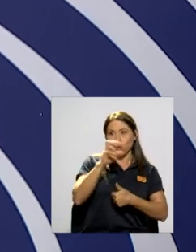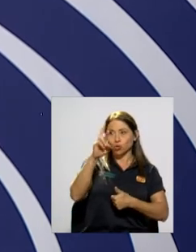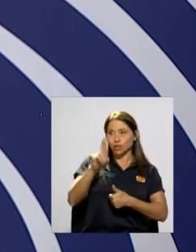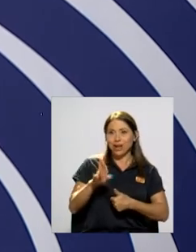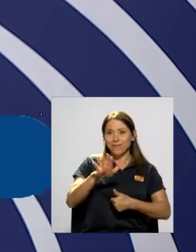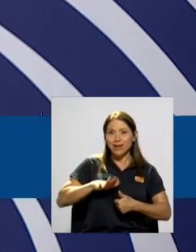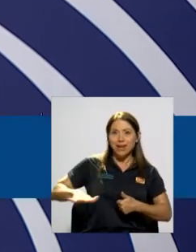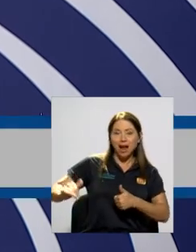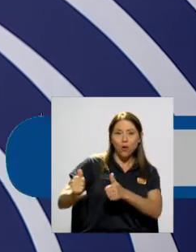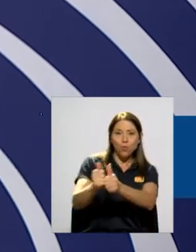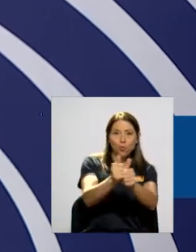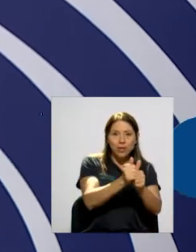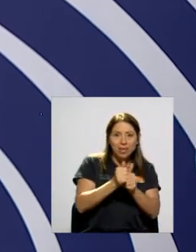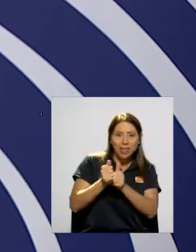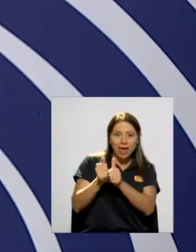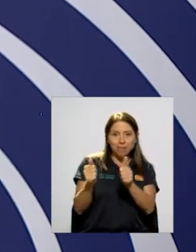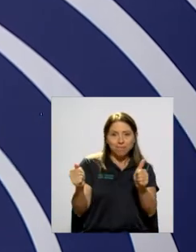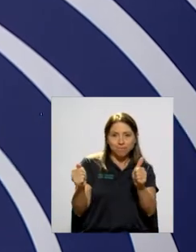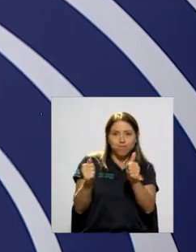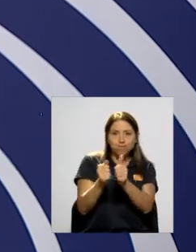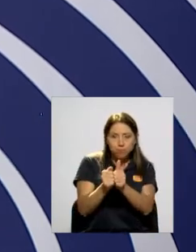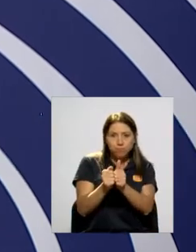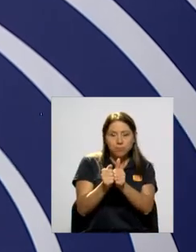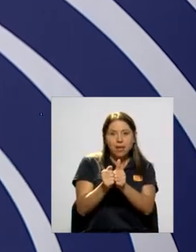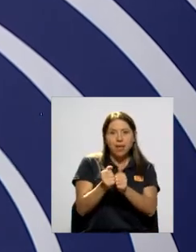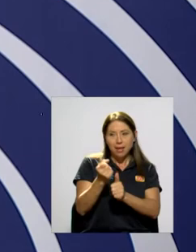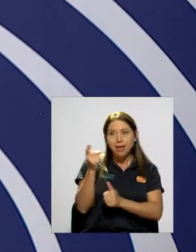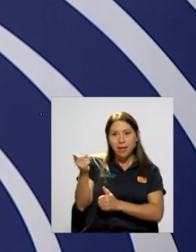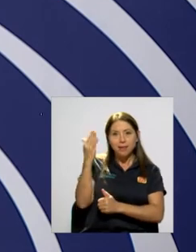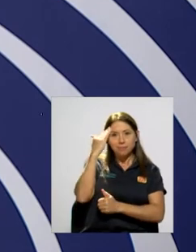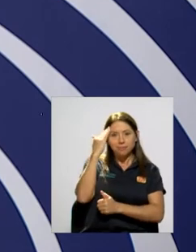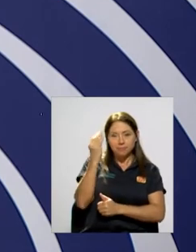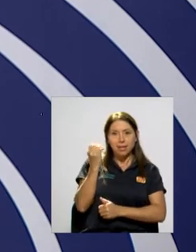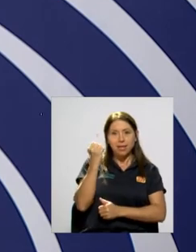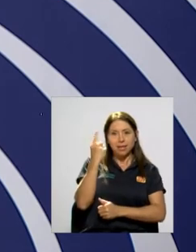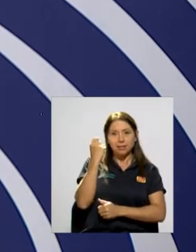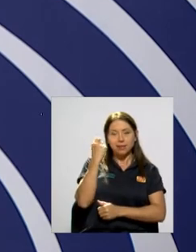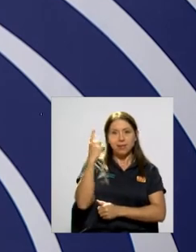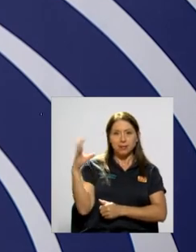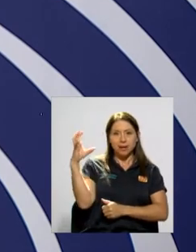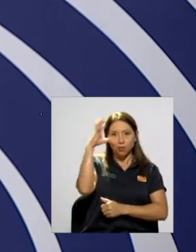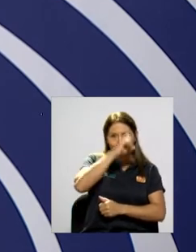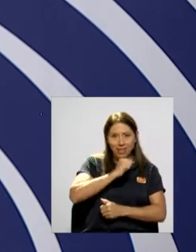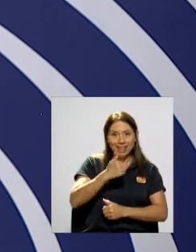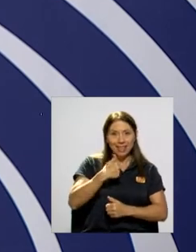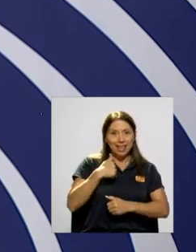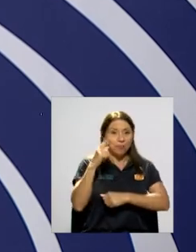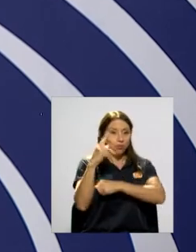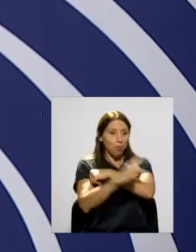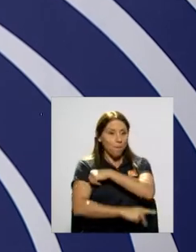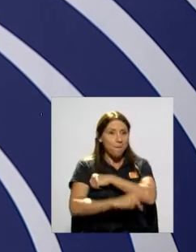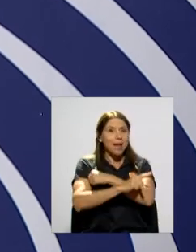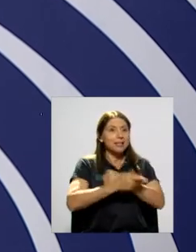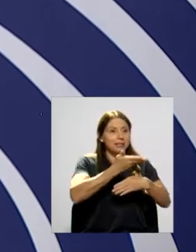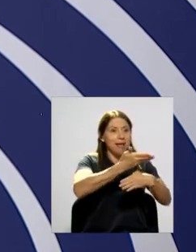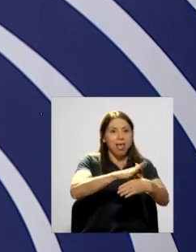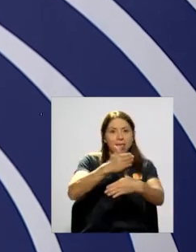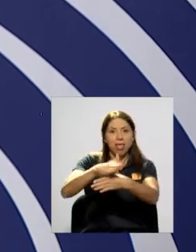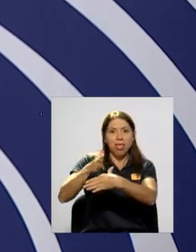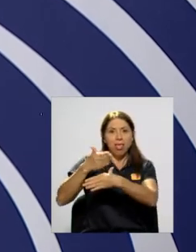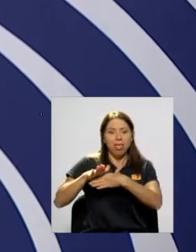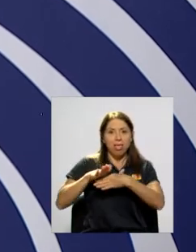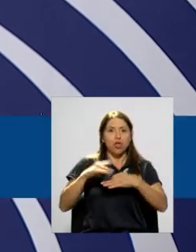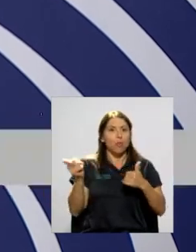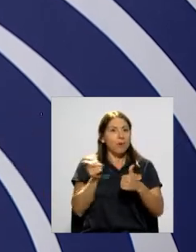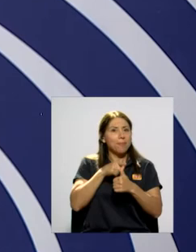unida, ¿verdad? Creo que es claro y que está consciente de que tenemos un país que se fracturó y por lo tanto lo primero que hay que recuperar